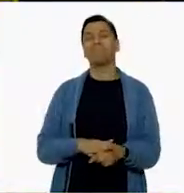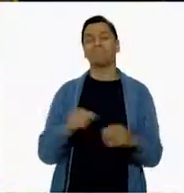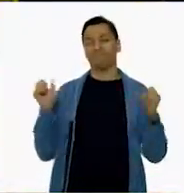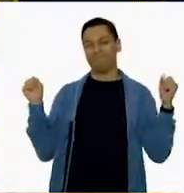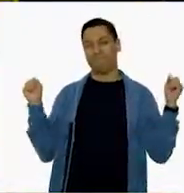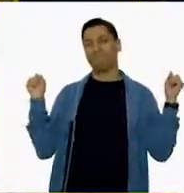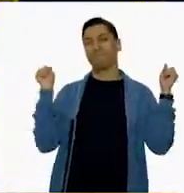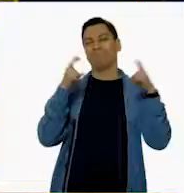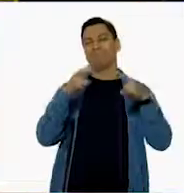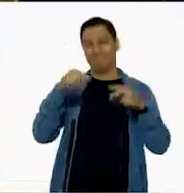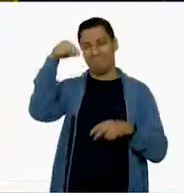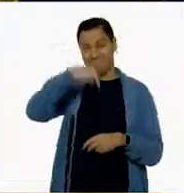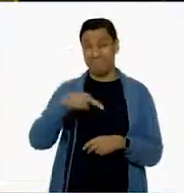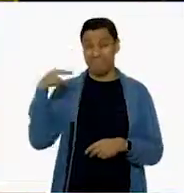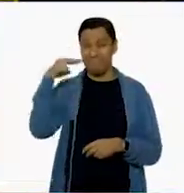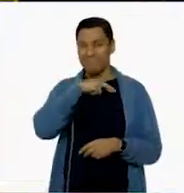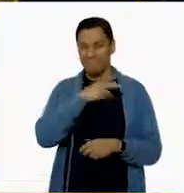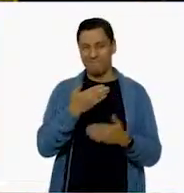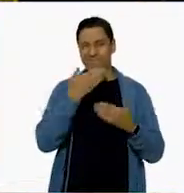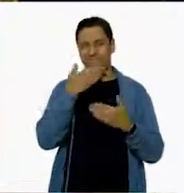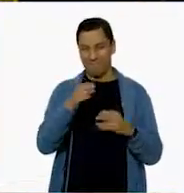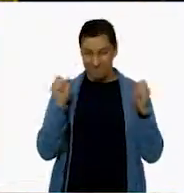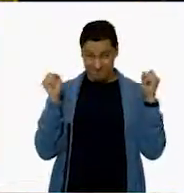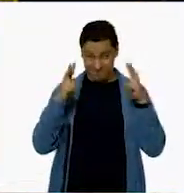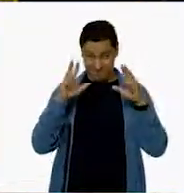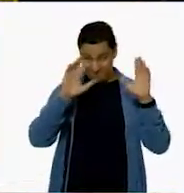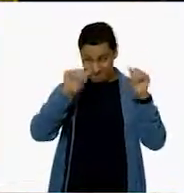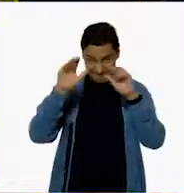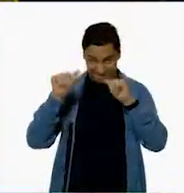bien! ¡Nos vemos pronto!